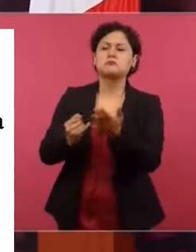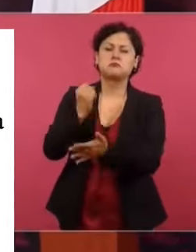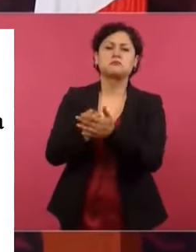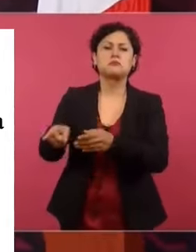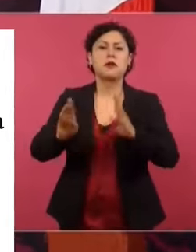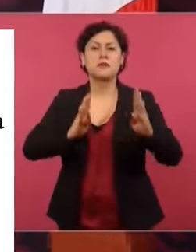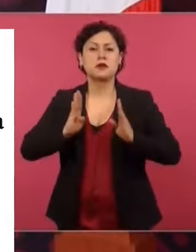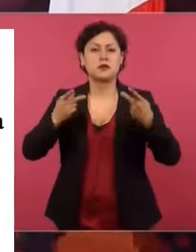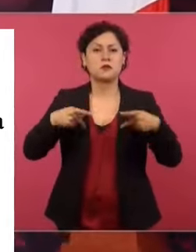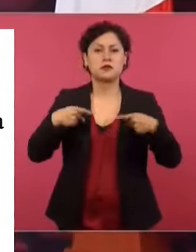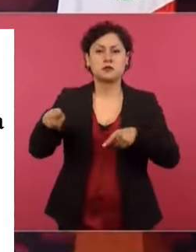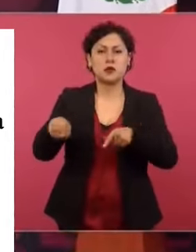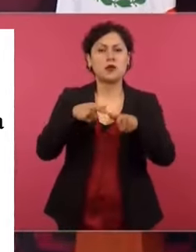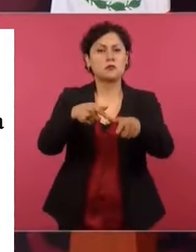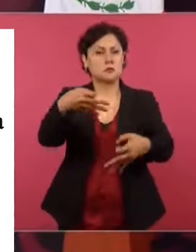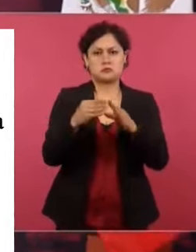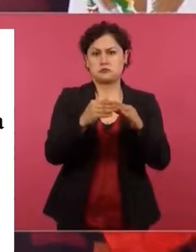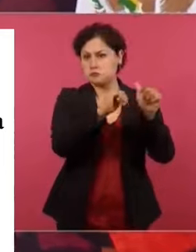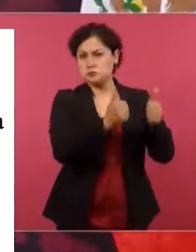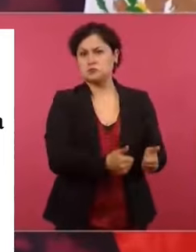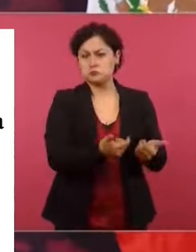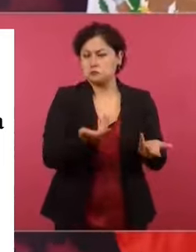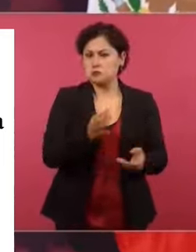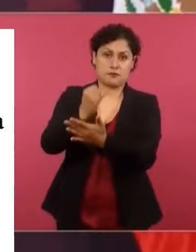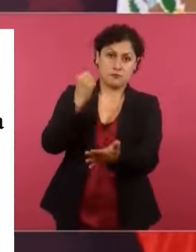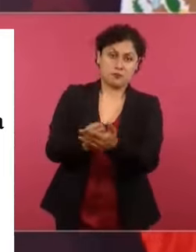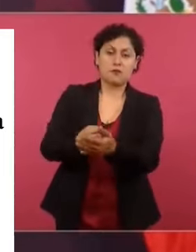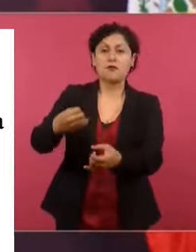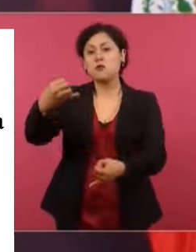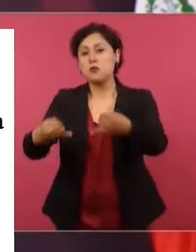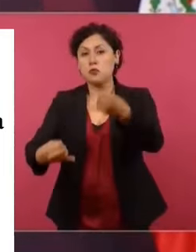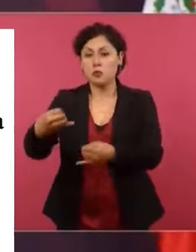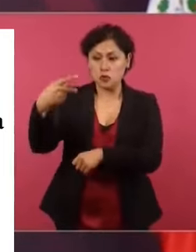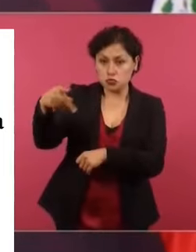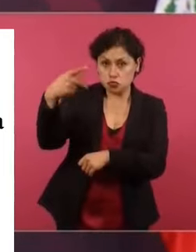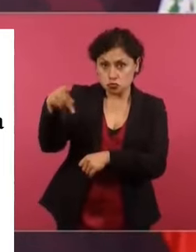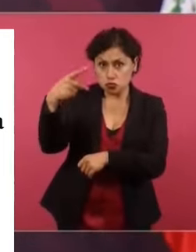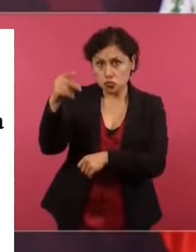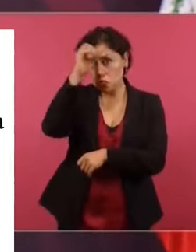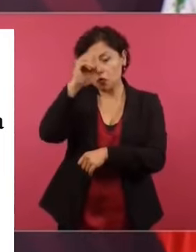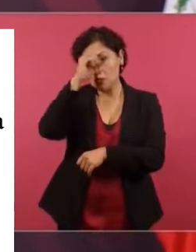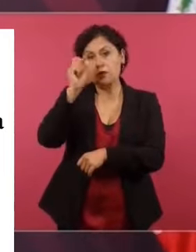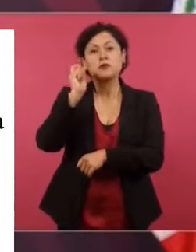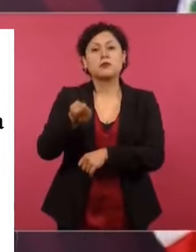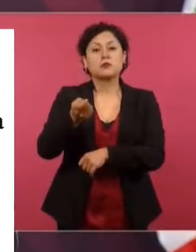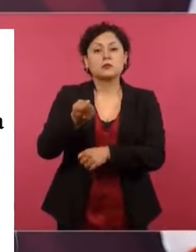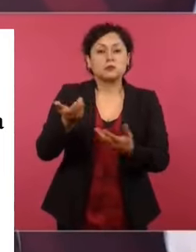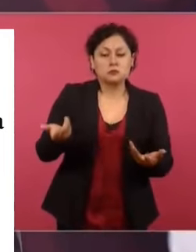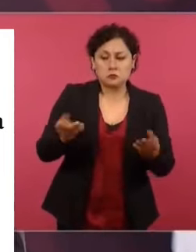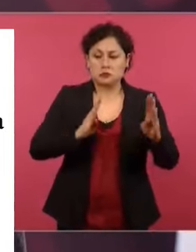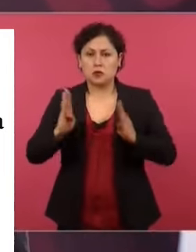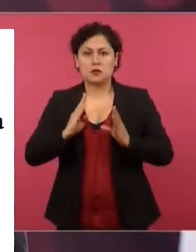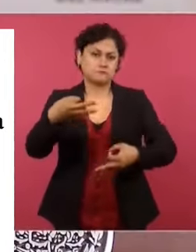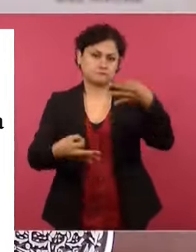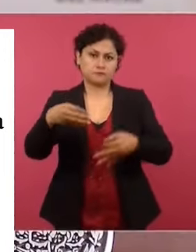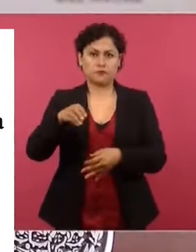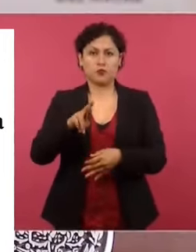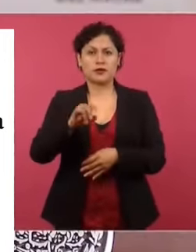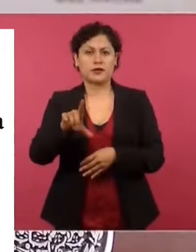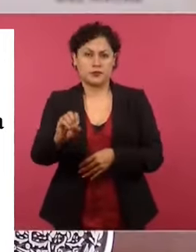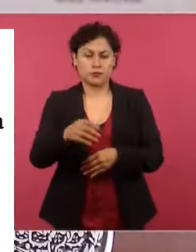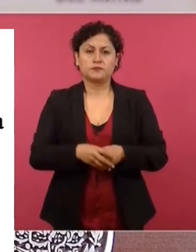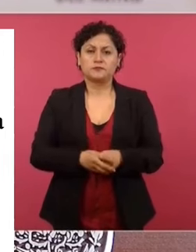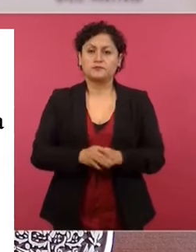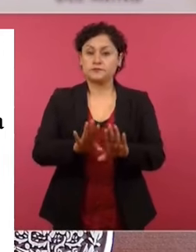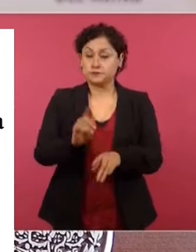proceso en sus casas porque el juez resolvió que no hay riesgo de que puedan escaparse esto no